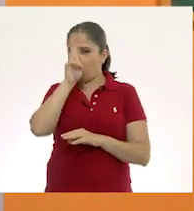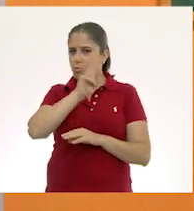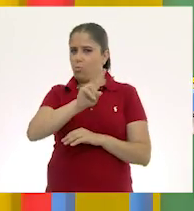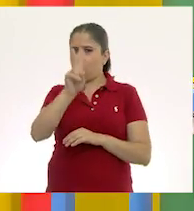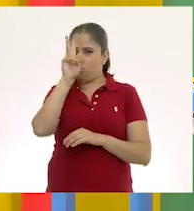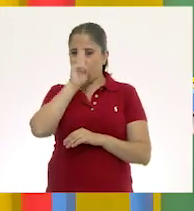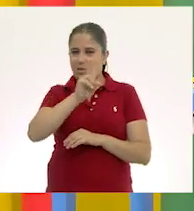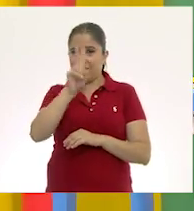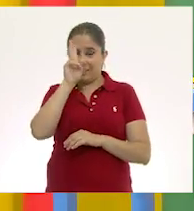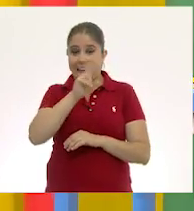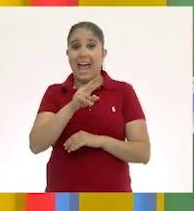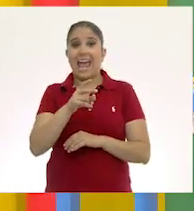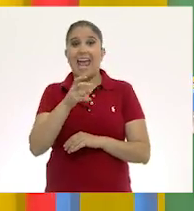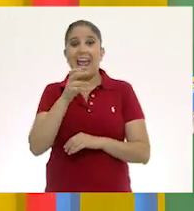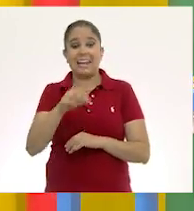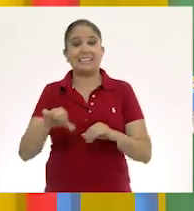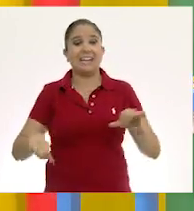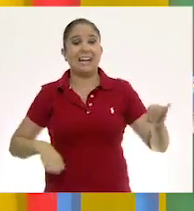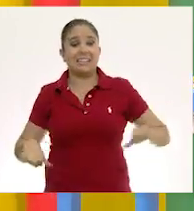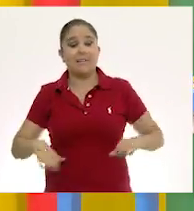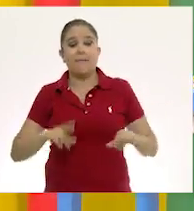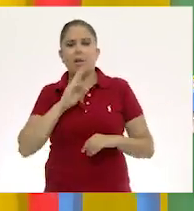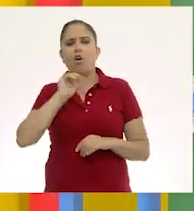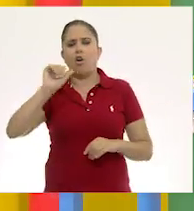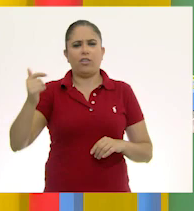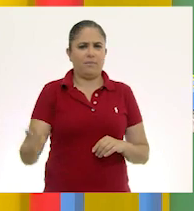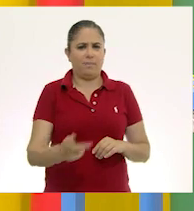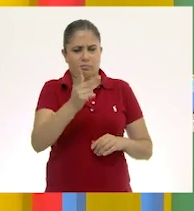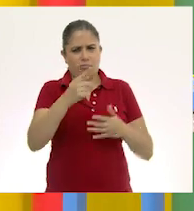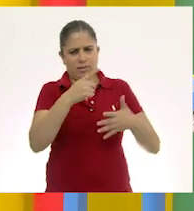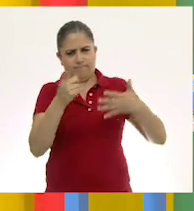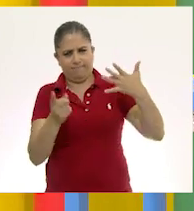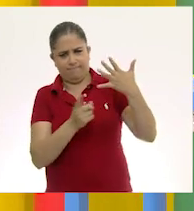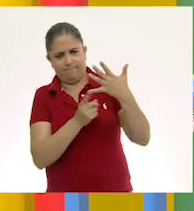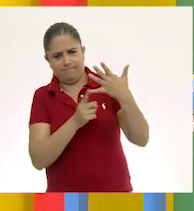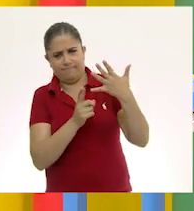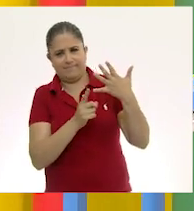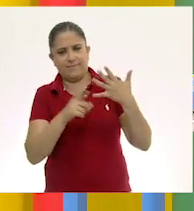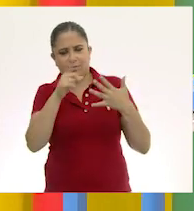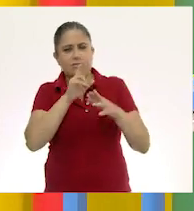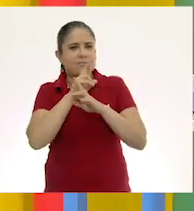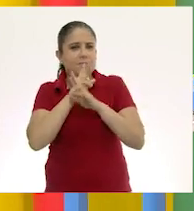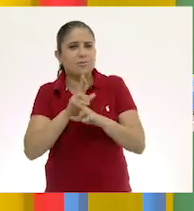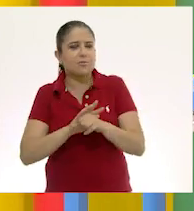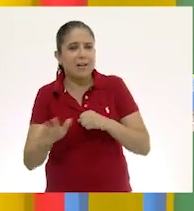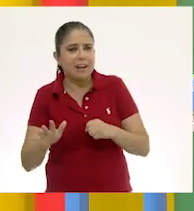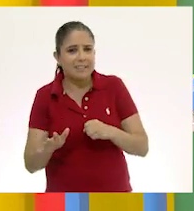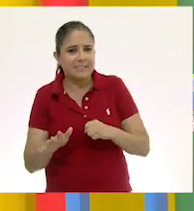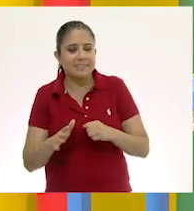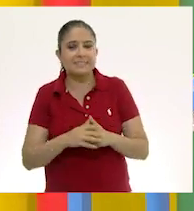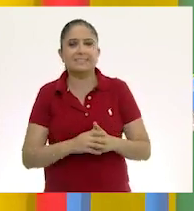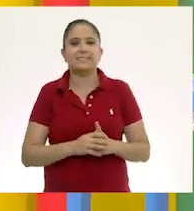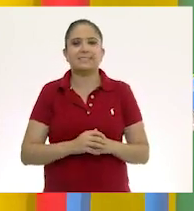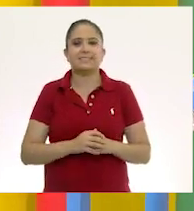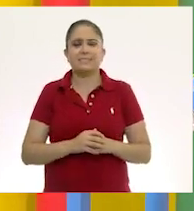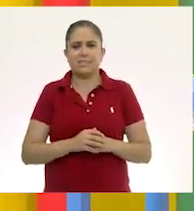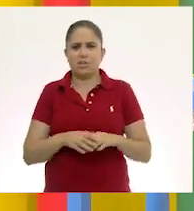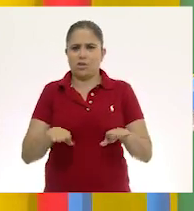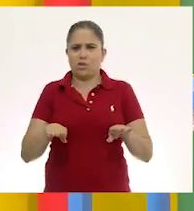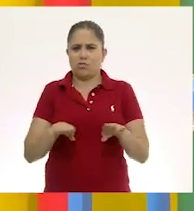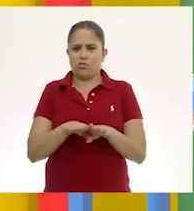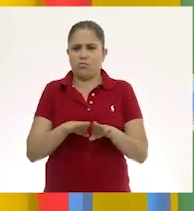es. Y esas actividades, qué mejor. Otra pregunta que tendrías que responder sería, ¿cómo